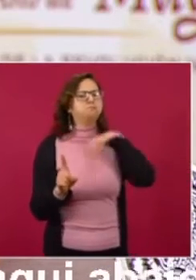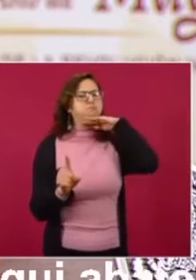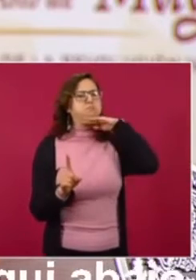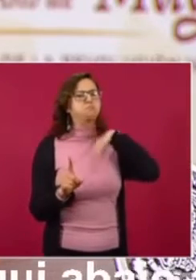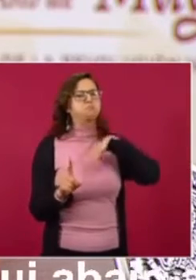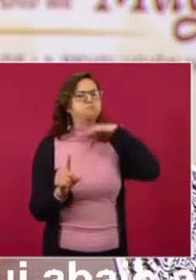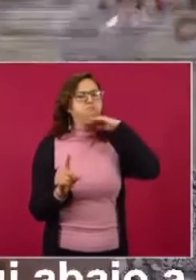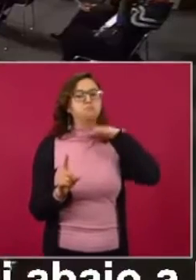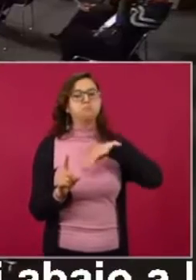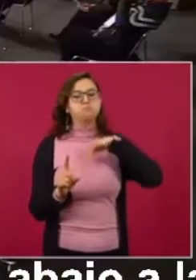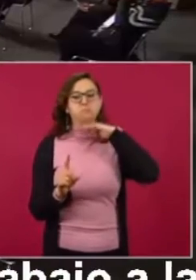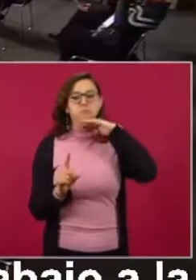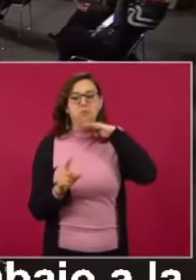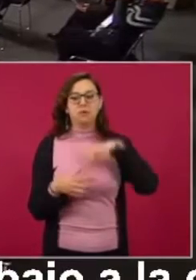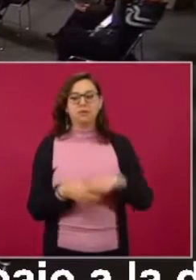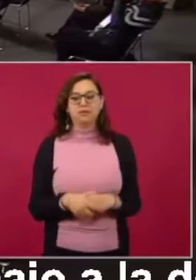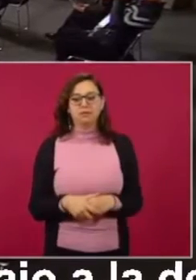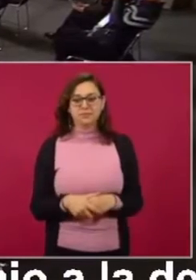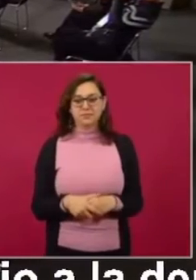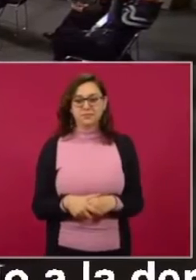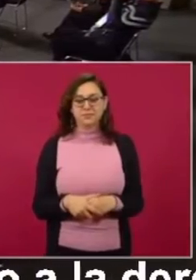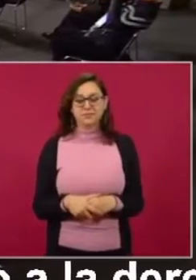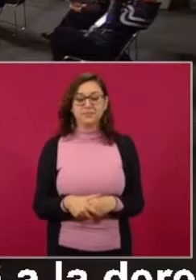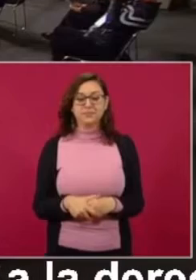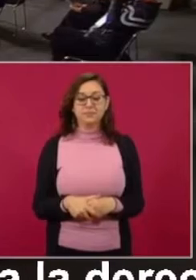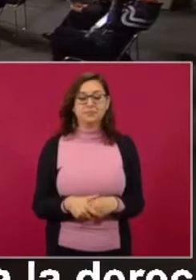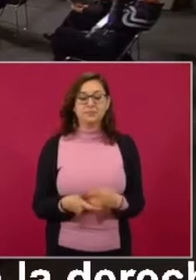bayern por ejemplo estaba lloviendo